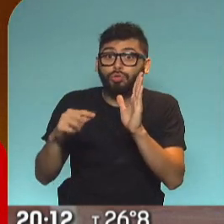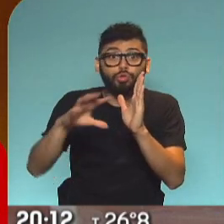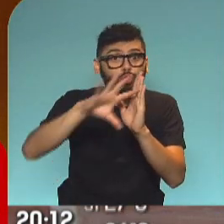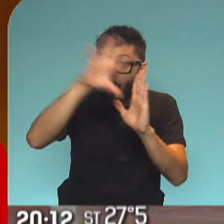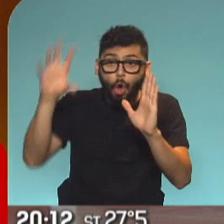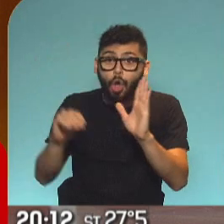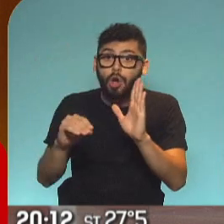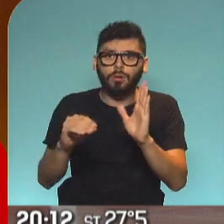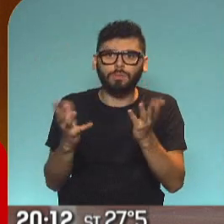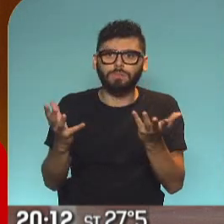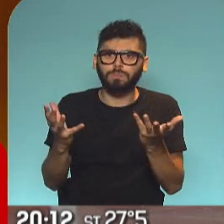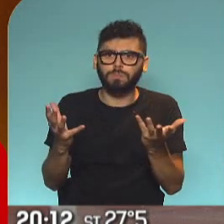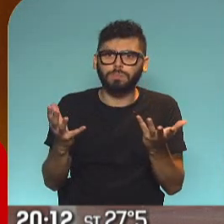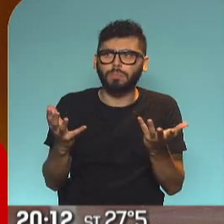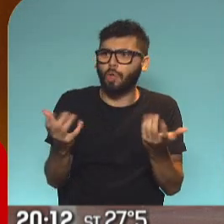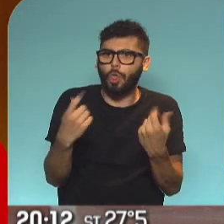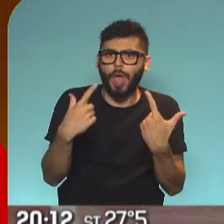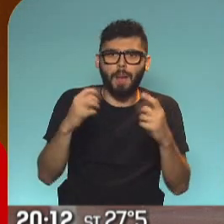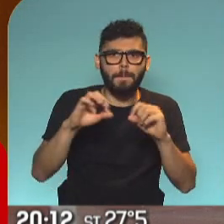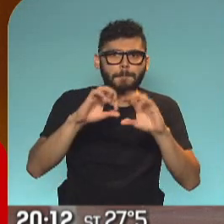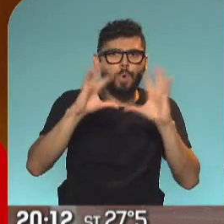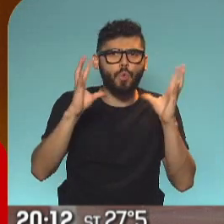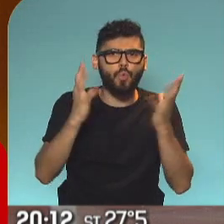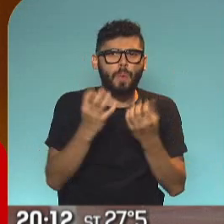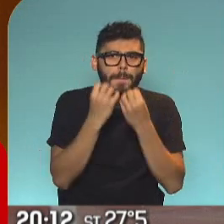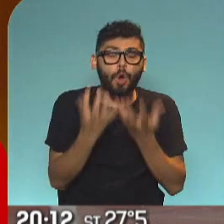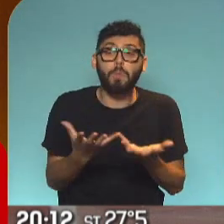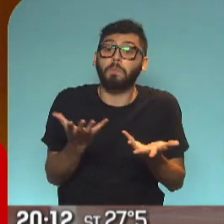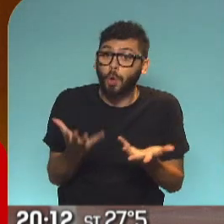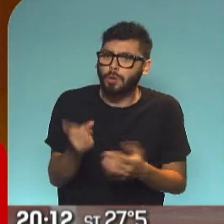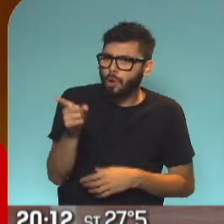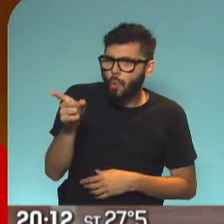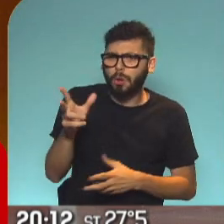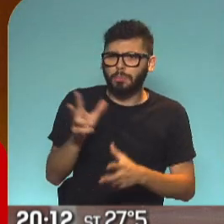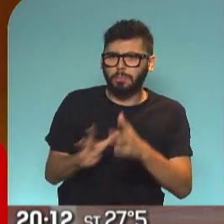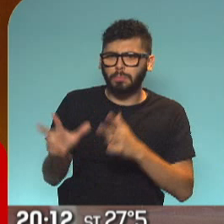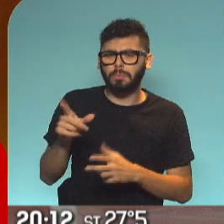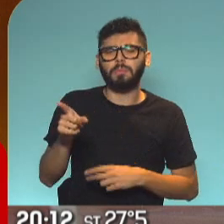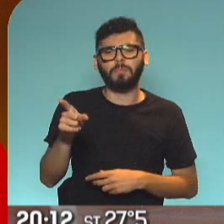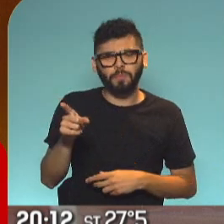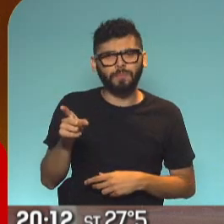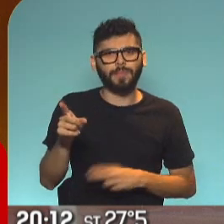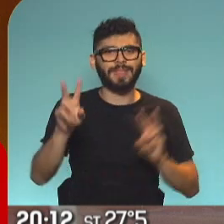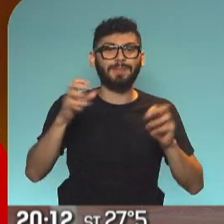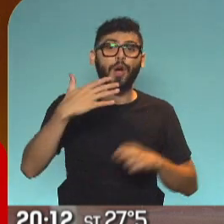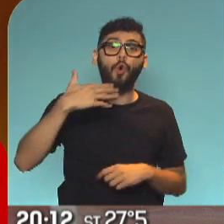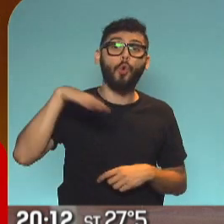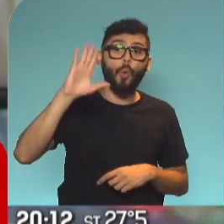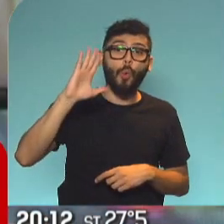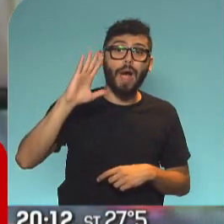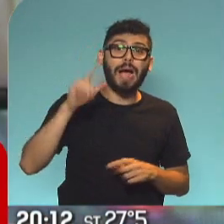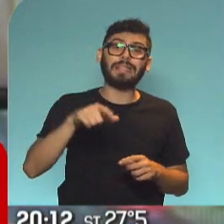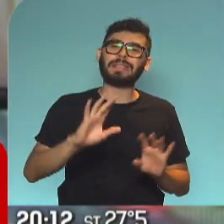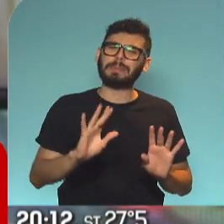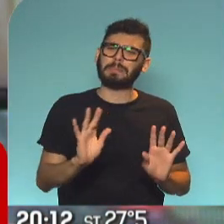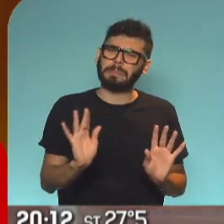mejor. No tengo ninguna duda. Por eso cuando yo te escuchaba vos, y decías que lo de Cuba iba a ser más